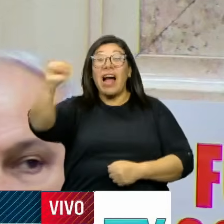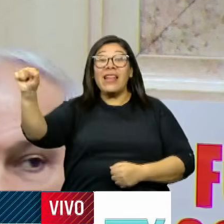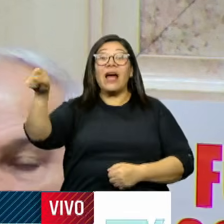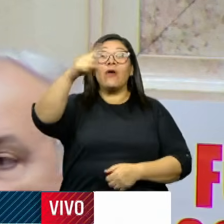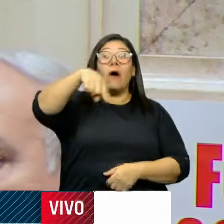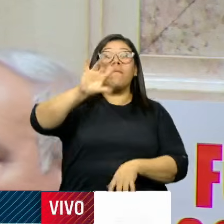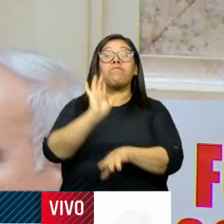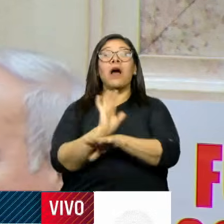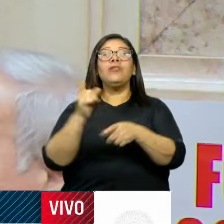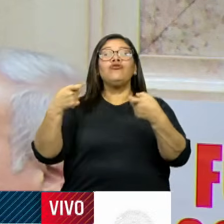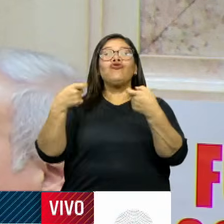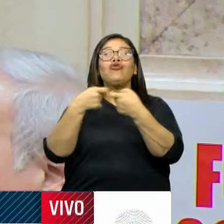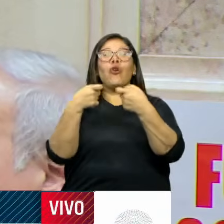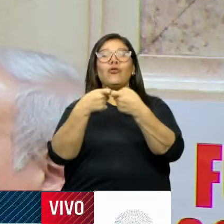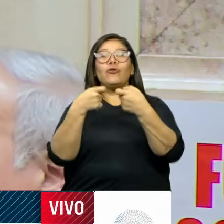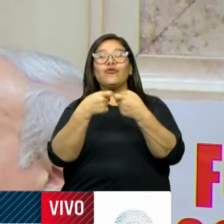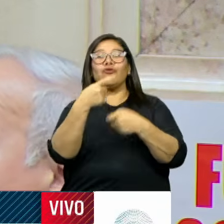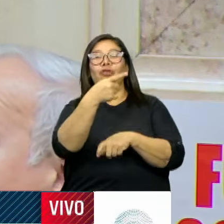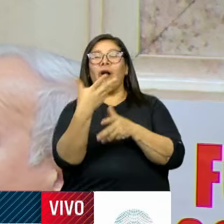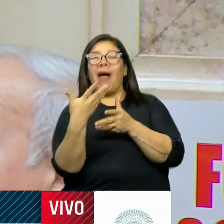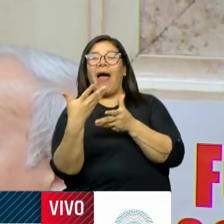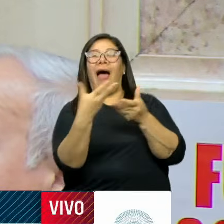cómplices del delincuente.